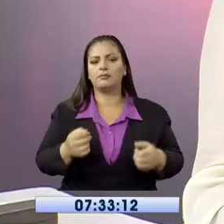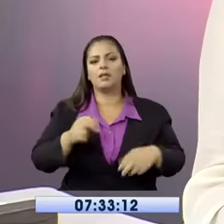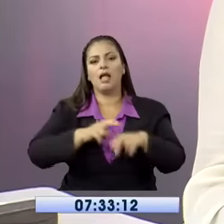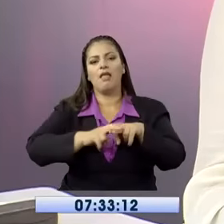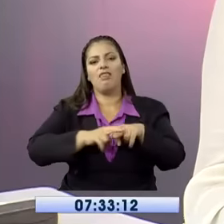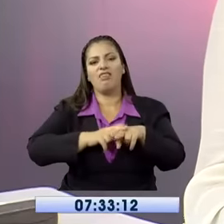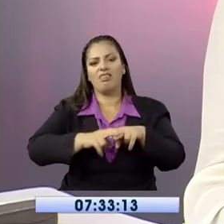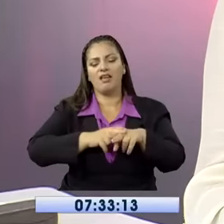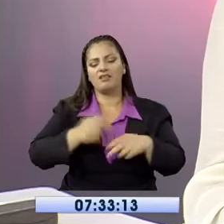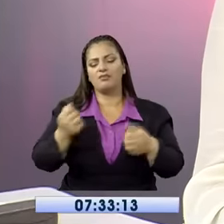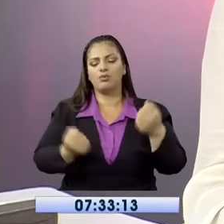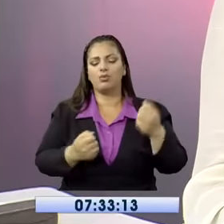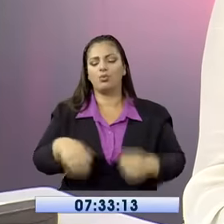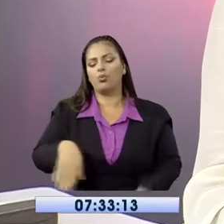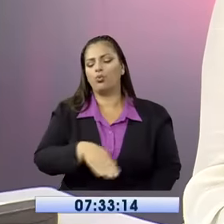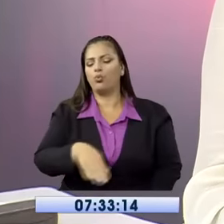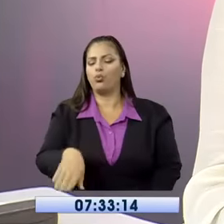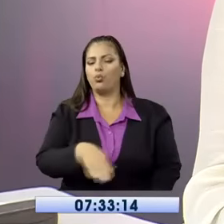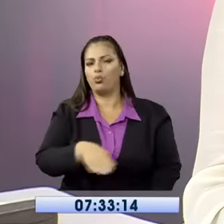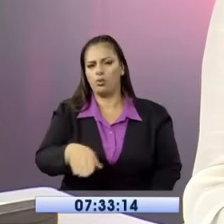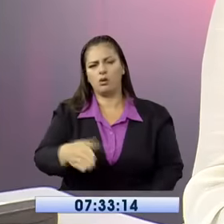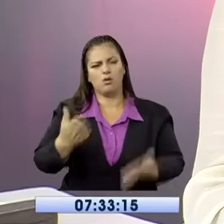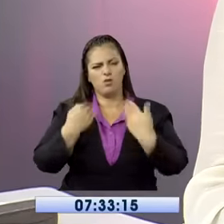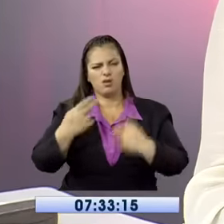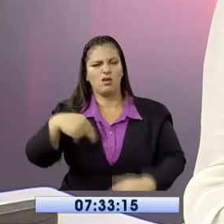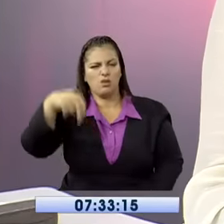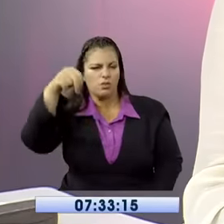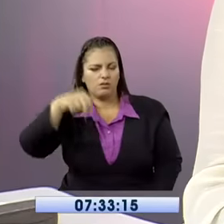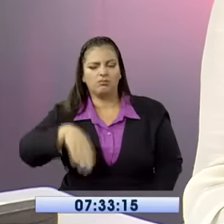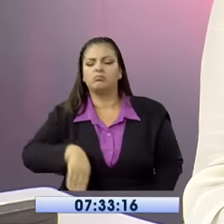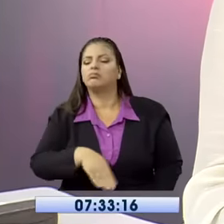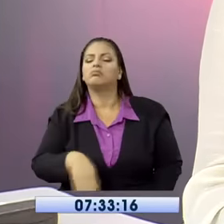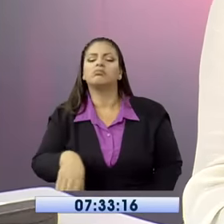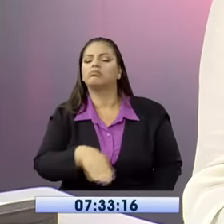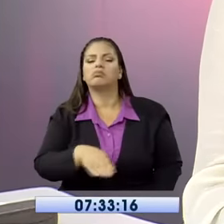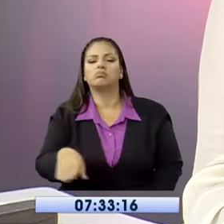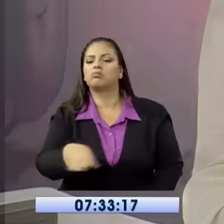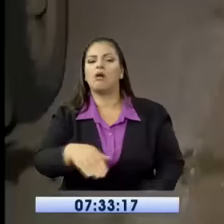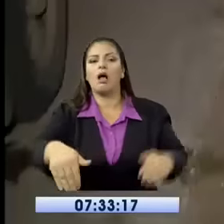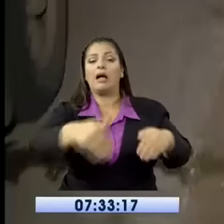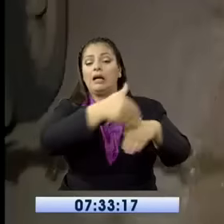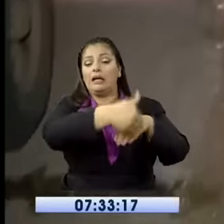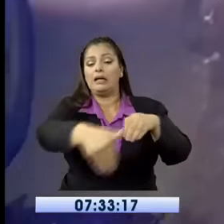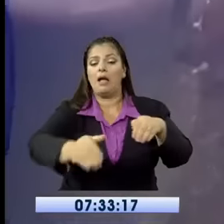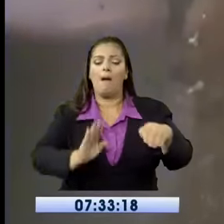en el norte de Guayaquil el conductor del vehículo fugó del sitio